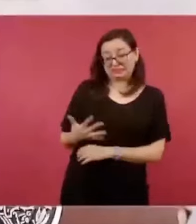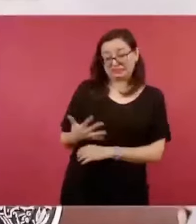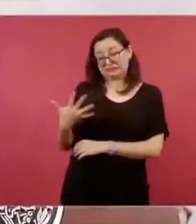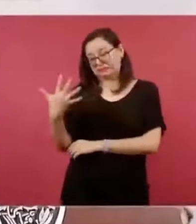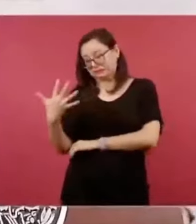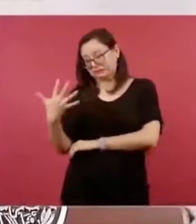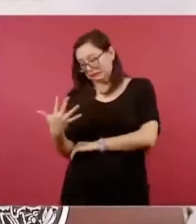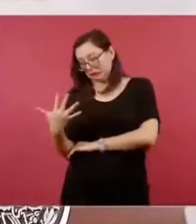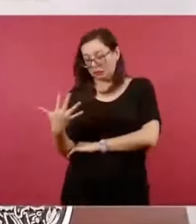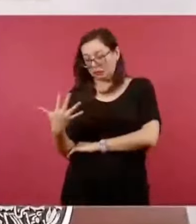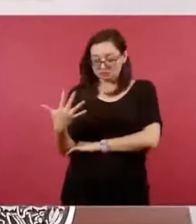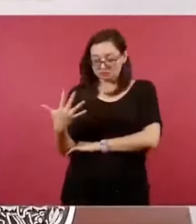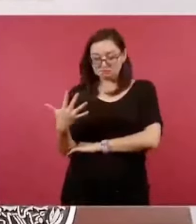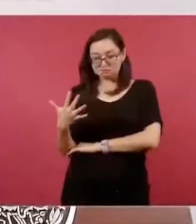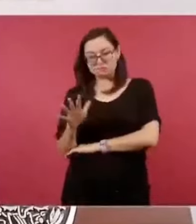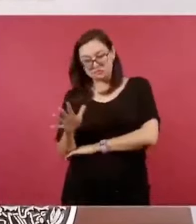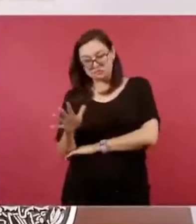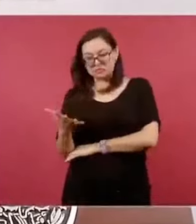neutrales,